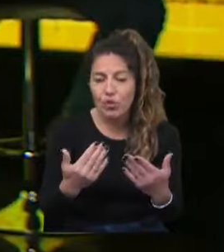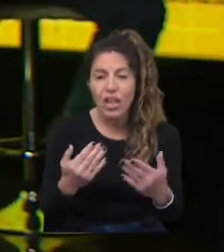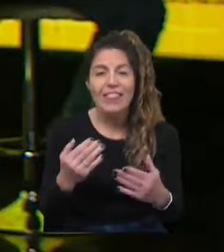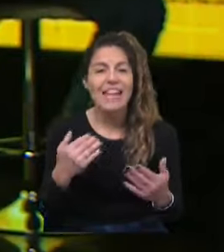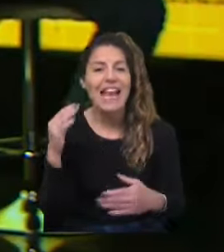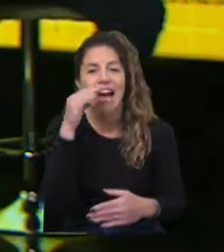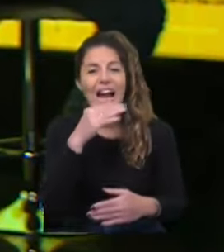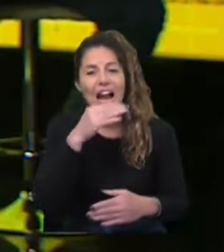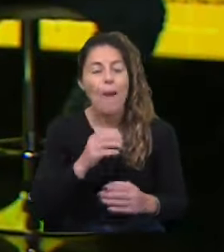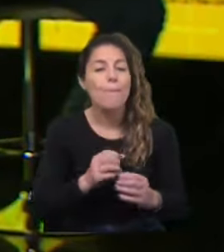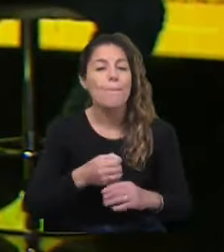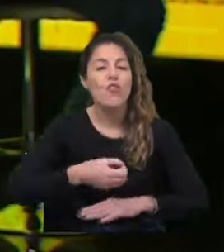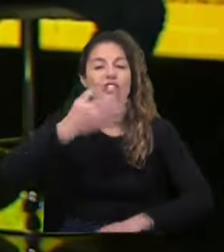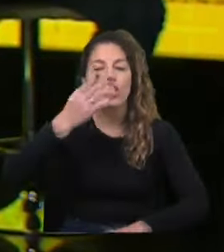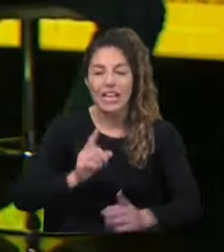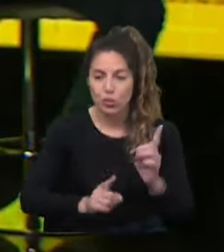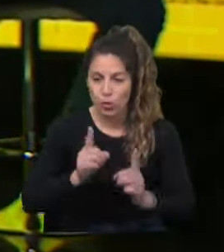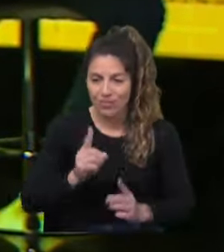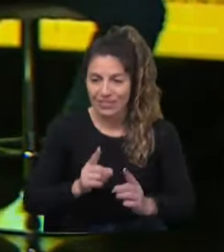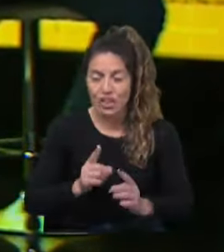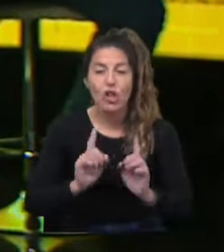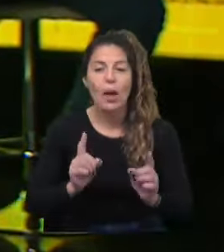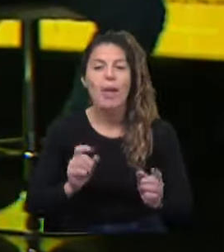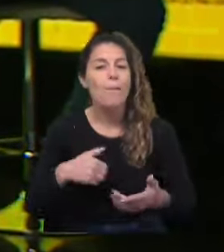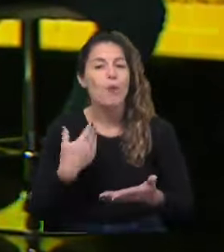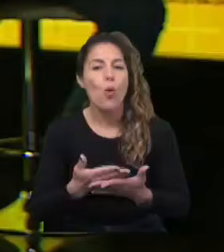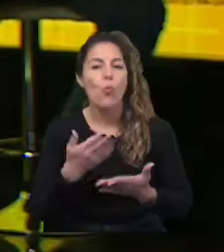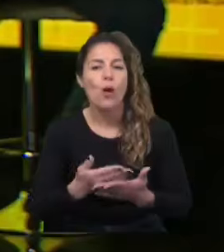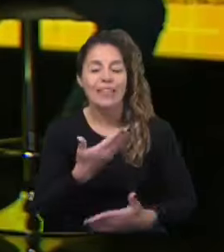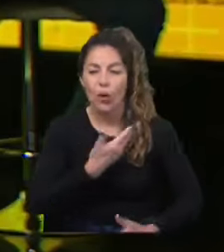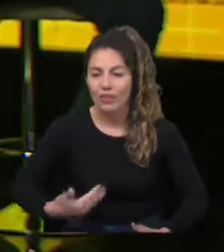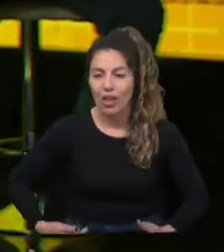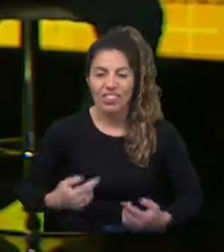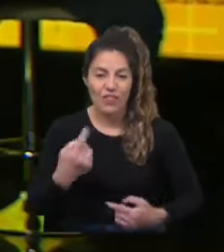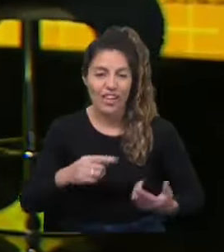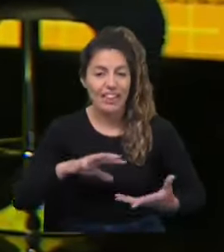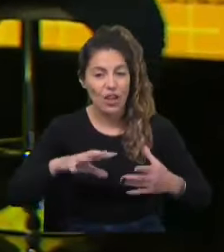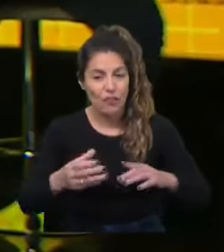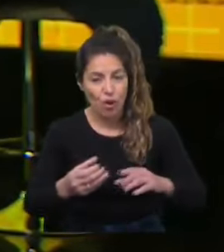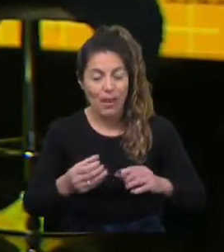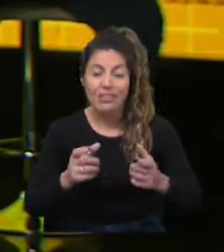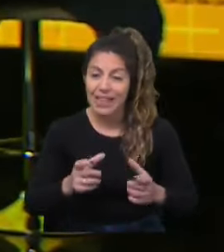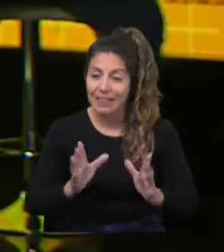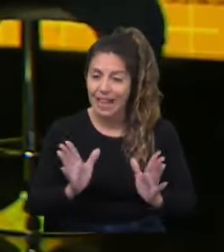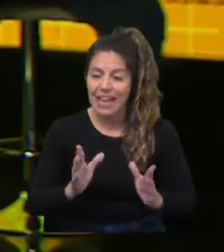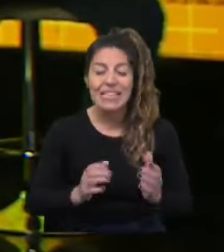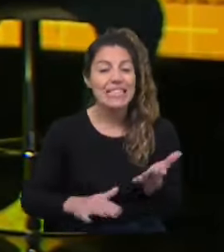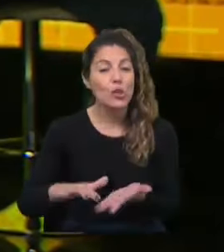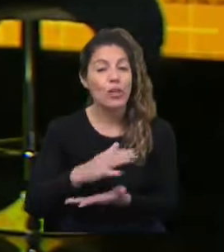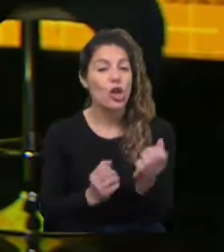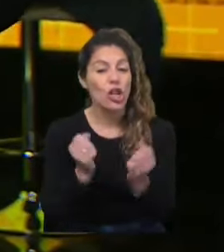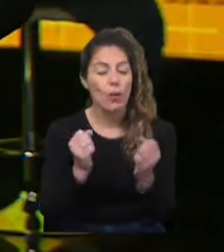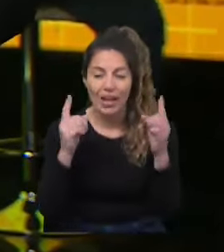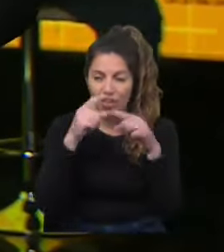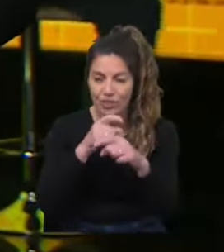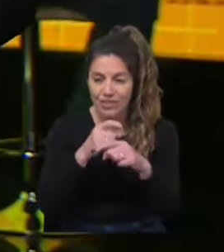profesionales universitarios. Hubo algunas iniciativas gubernamentales con distinta suerte en este sentido. Y la situación económica es muy compleja, presente